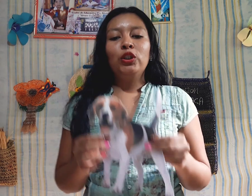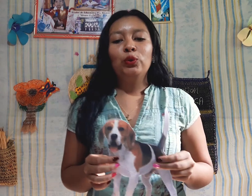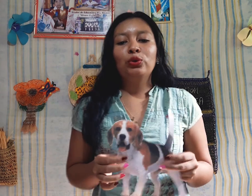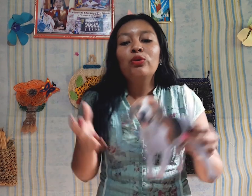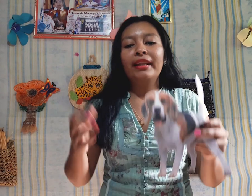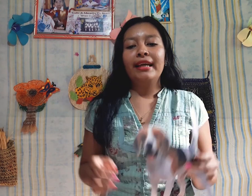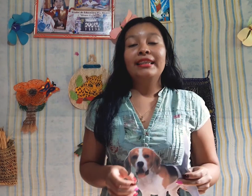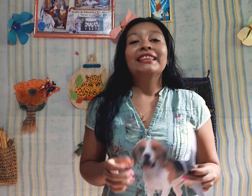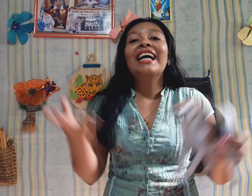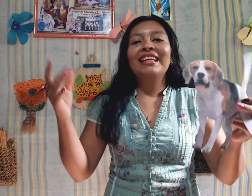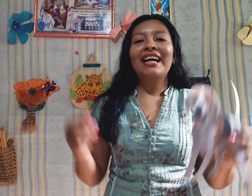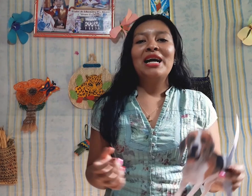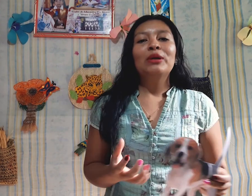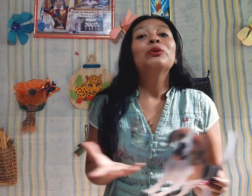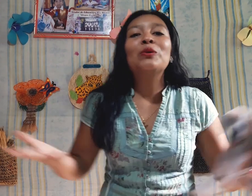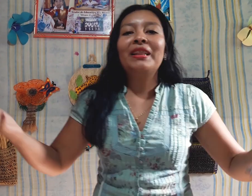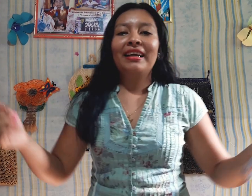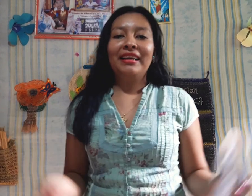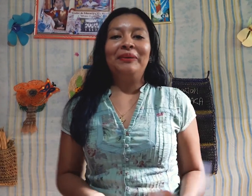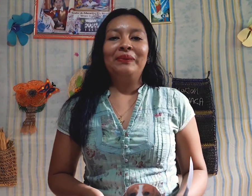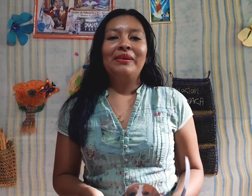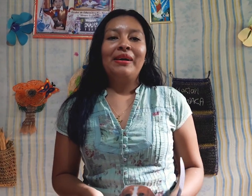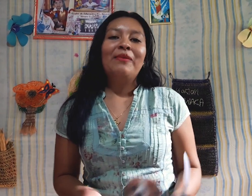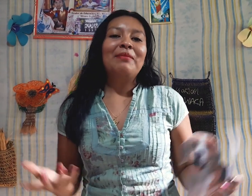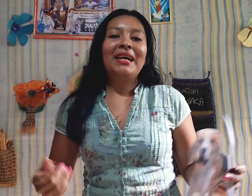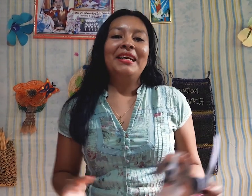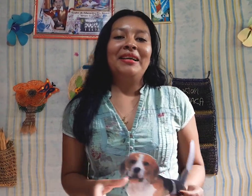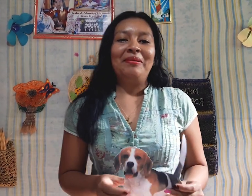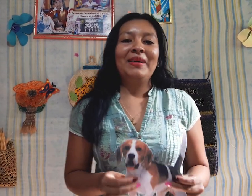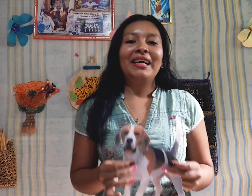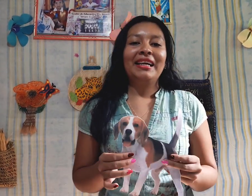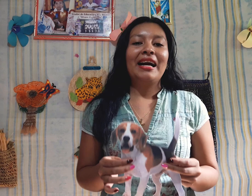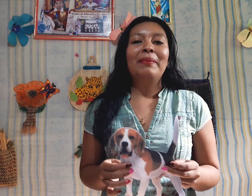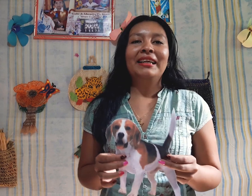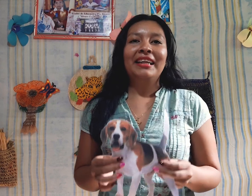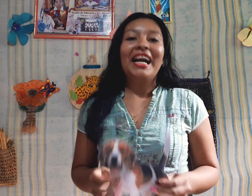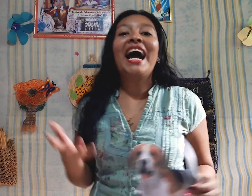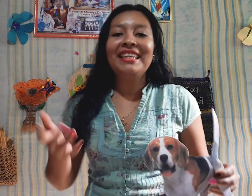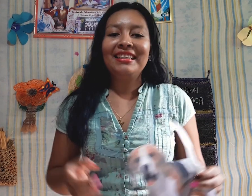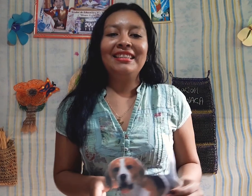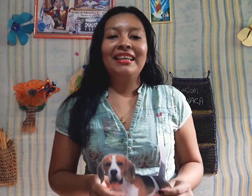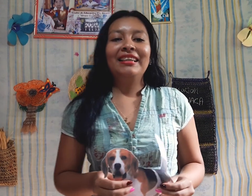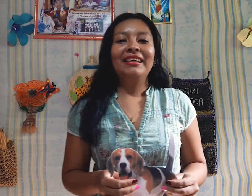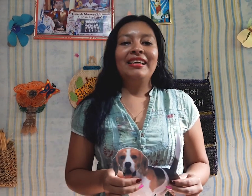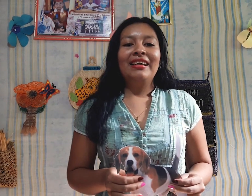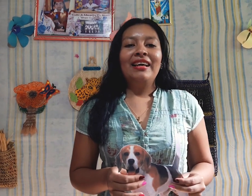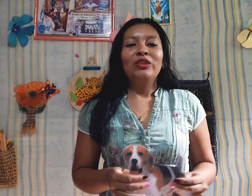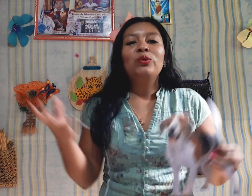kaputlay sulday sangnika subitiyakna warmanian manakarak apadaten adi